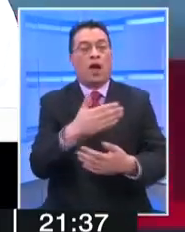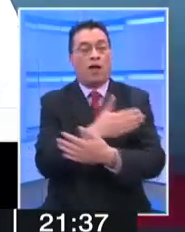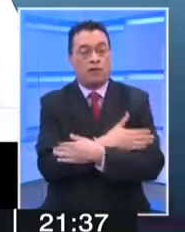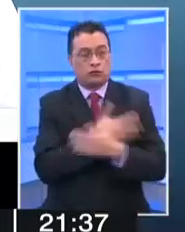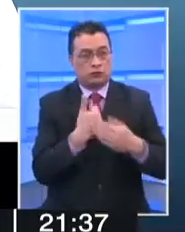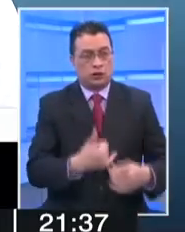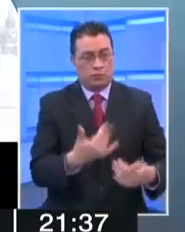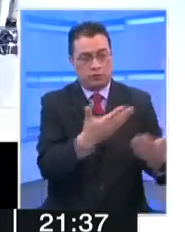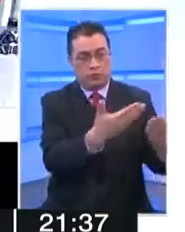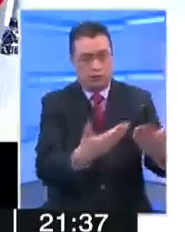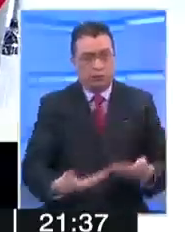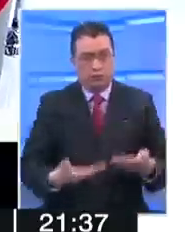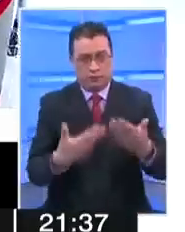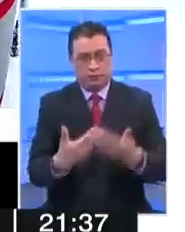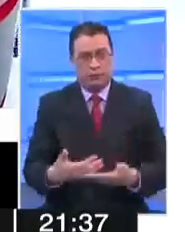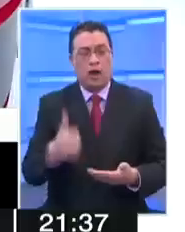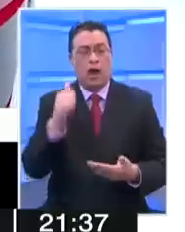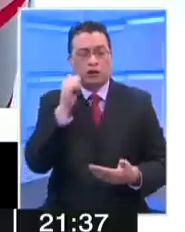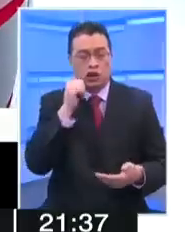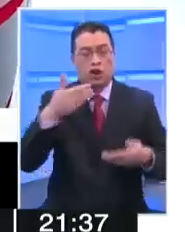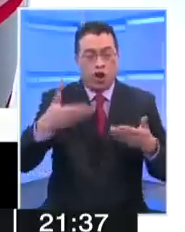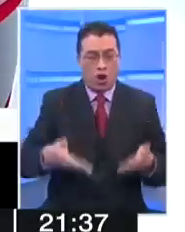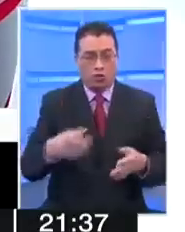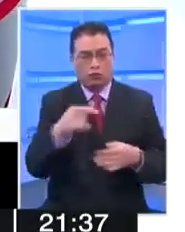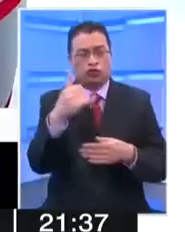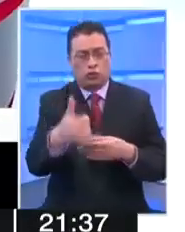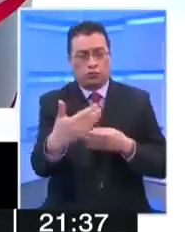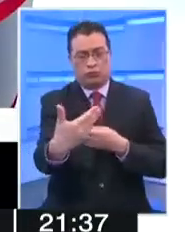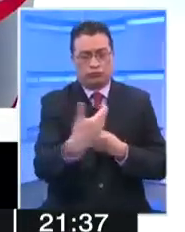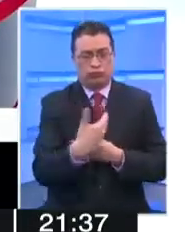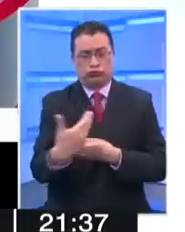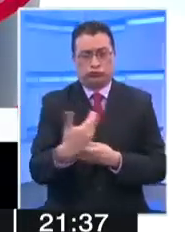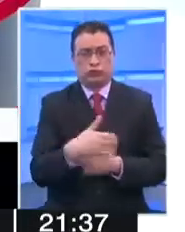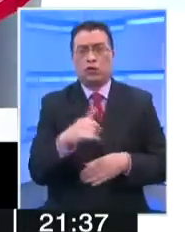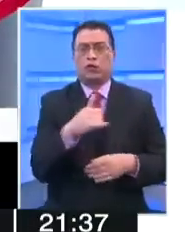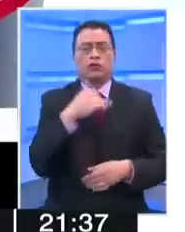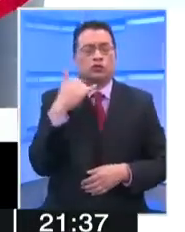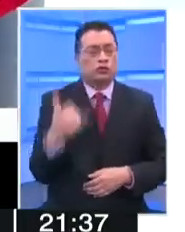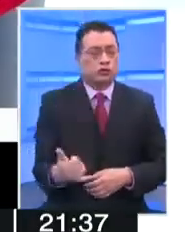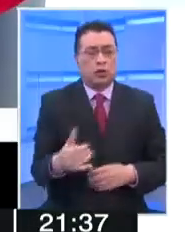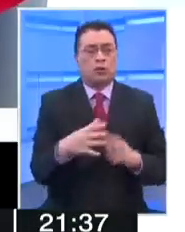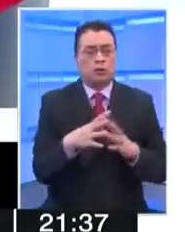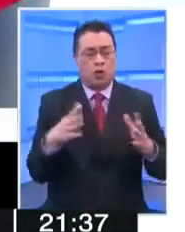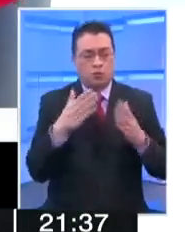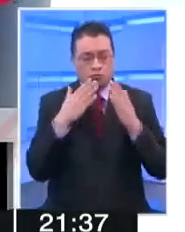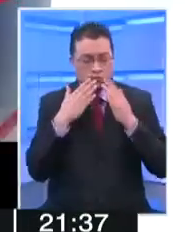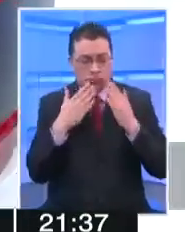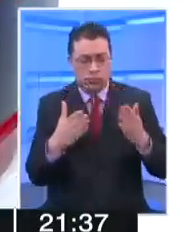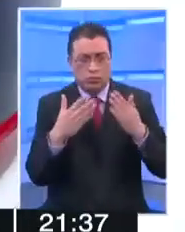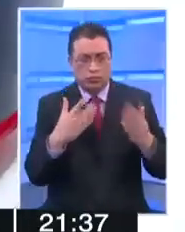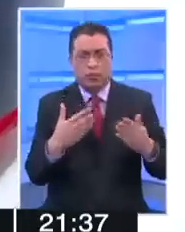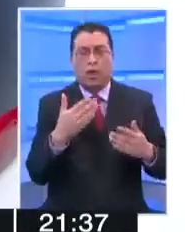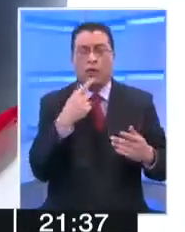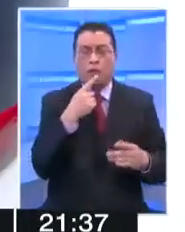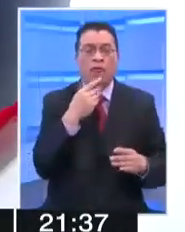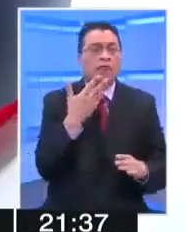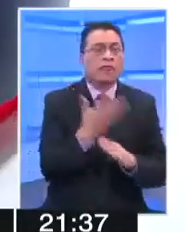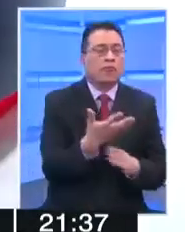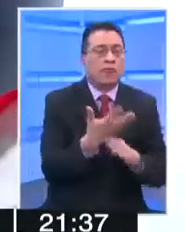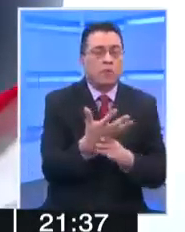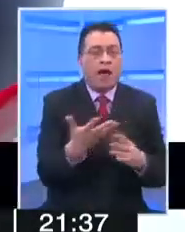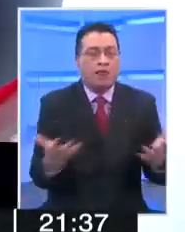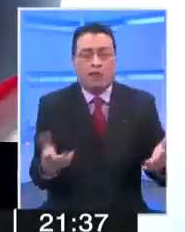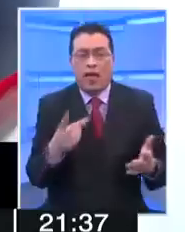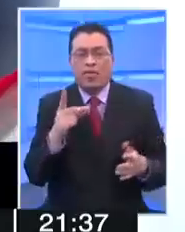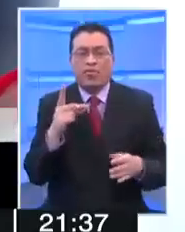realizaba el día de ayer y hoy él ha concurrido siempre ha estado muy muy solícito a las demandas que le